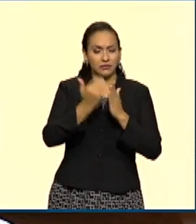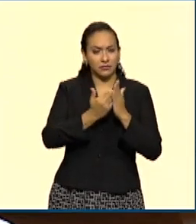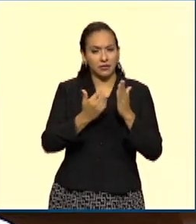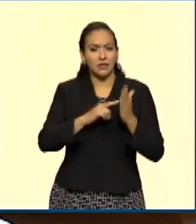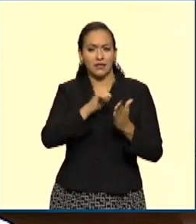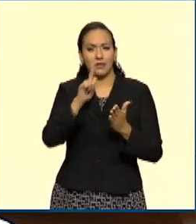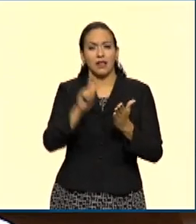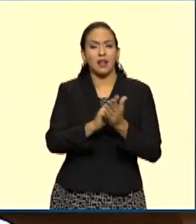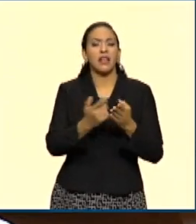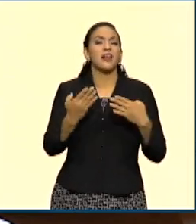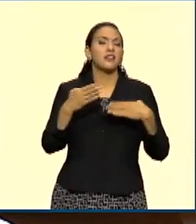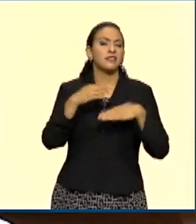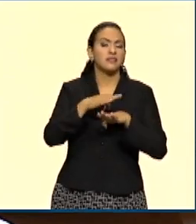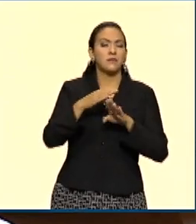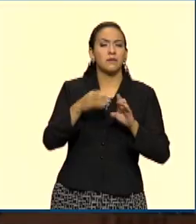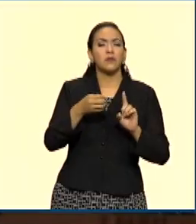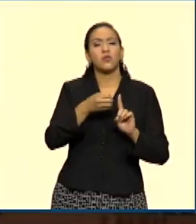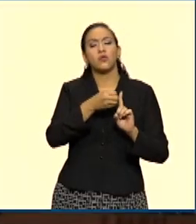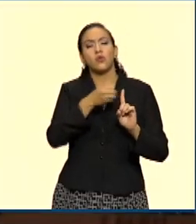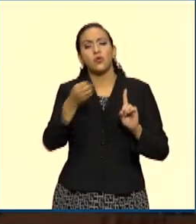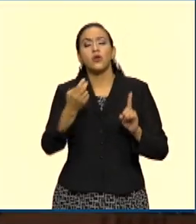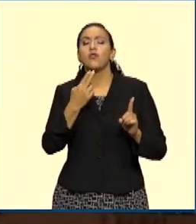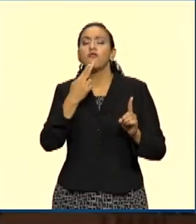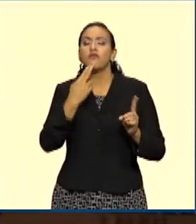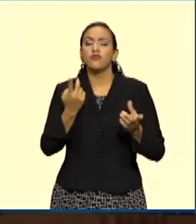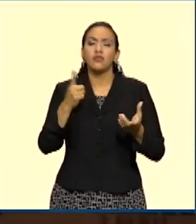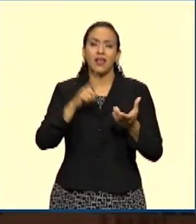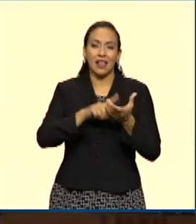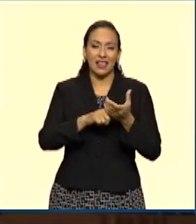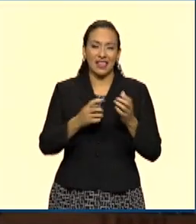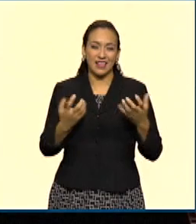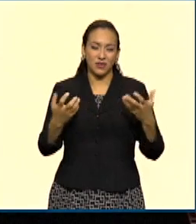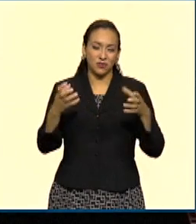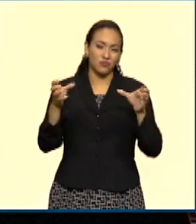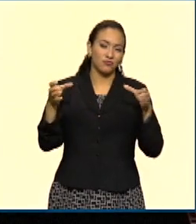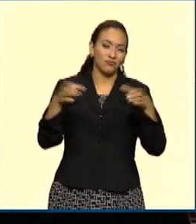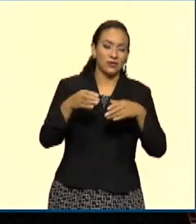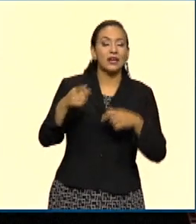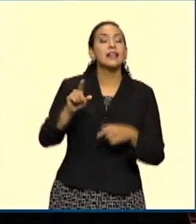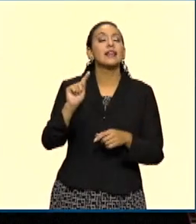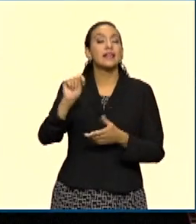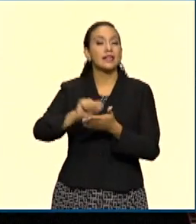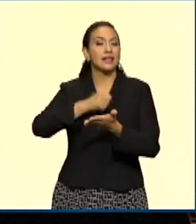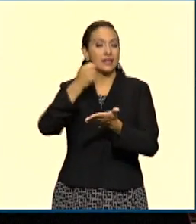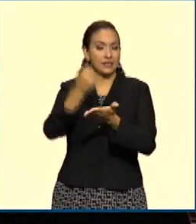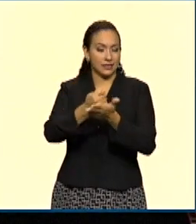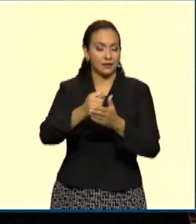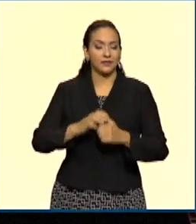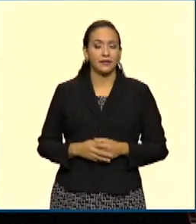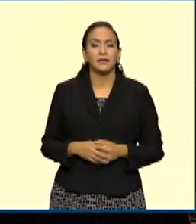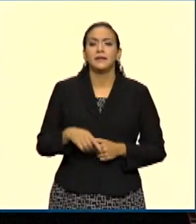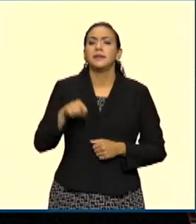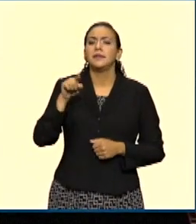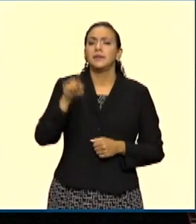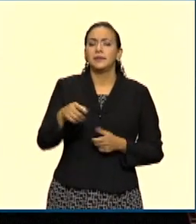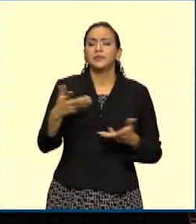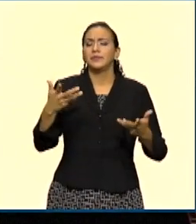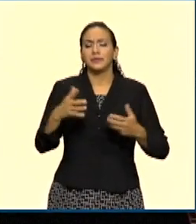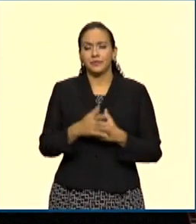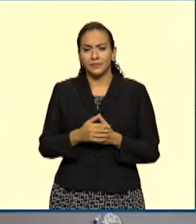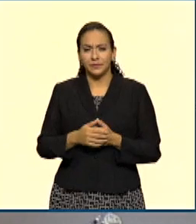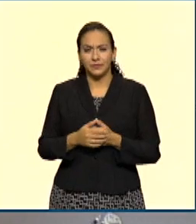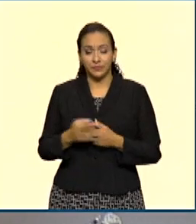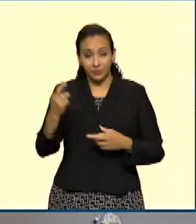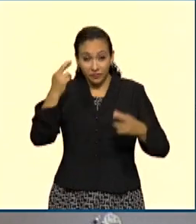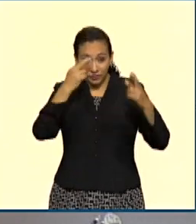de la Ley sobre la organización y funcionamiento internos del Congreso de Tamaulipas. En esta sesión, el Pleno declaró